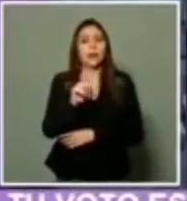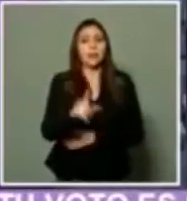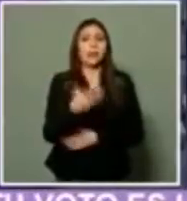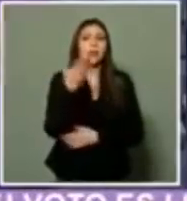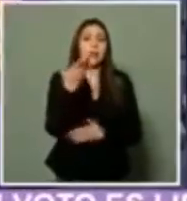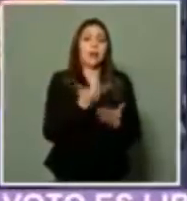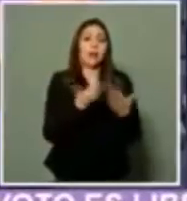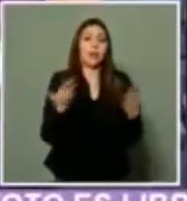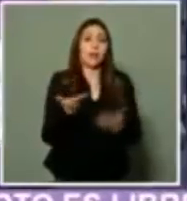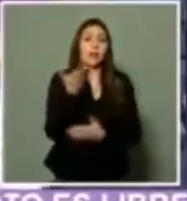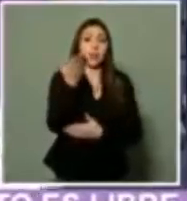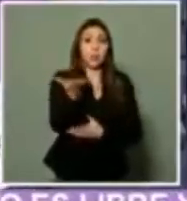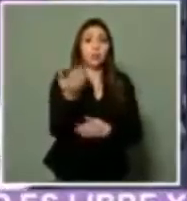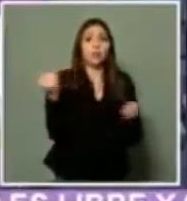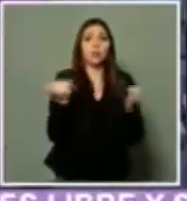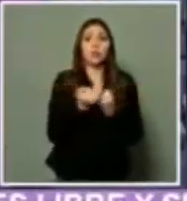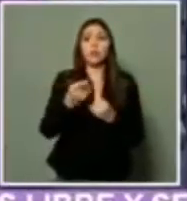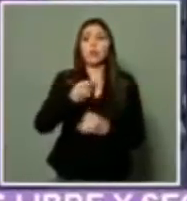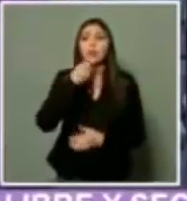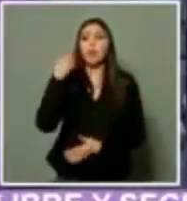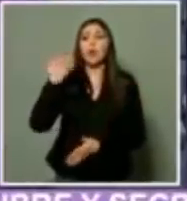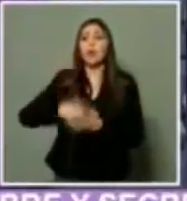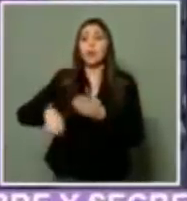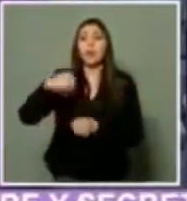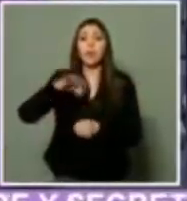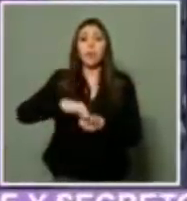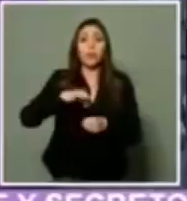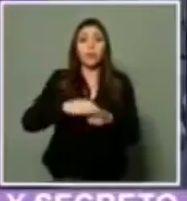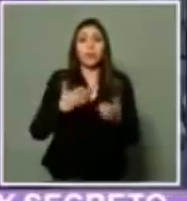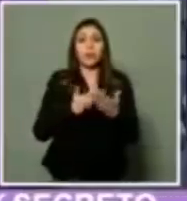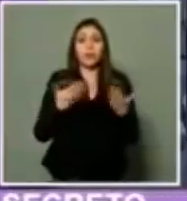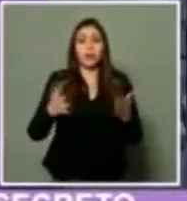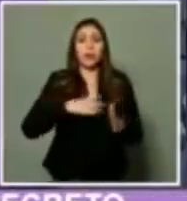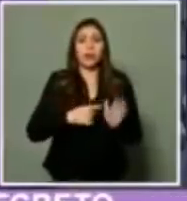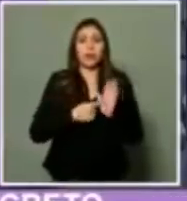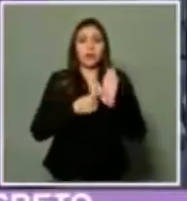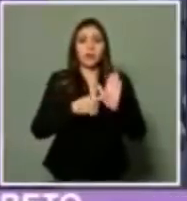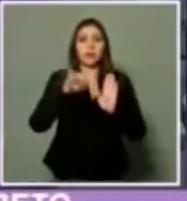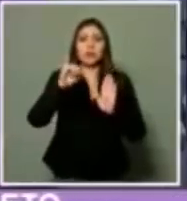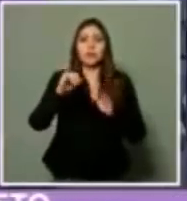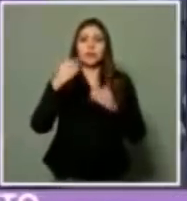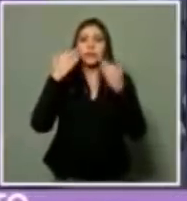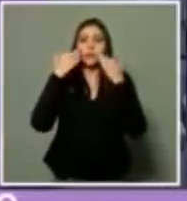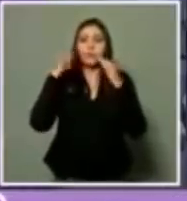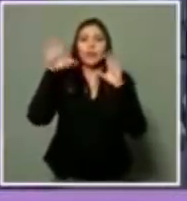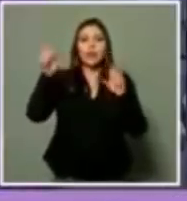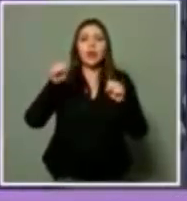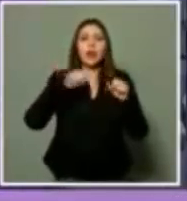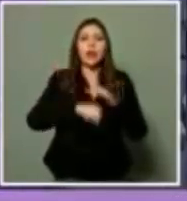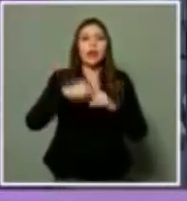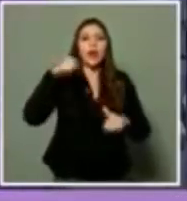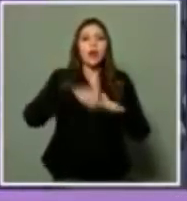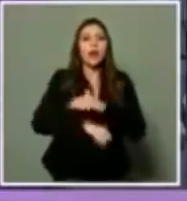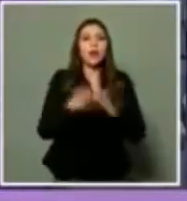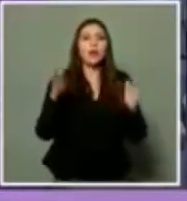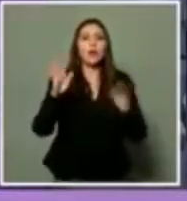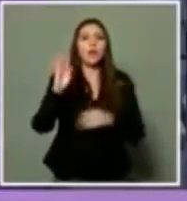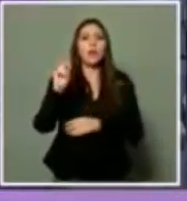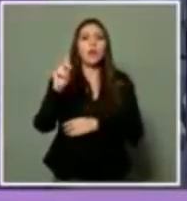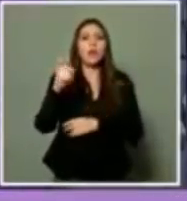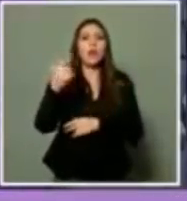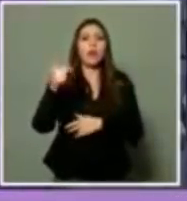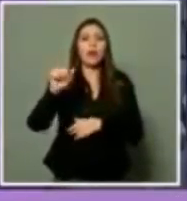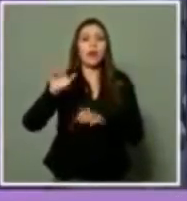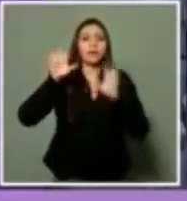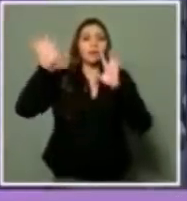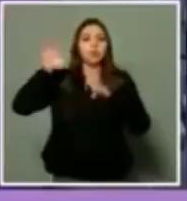tú, mira, hablabas de compra de votos. Aquí está, a ti sí te agarraron una bodega con despensas. Eres una